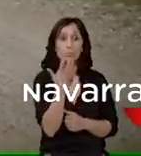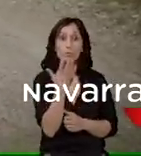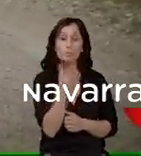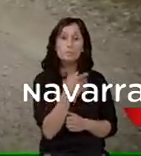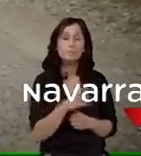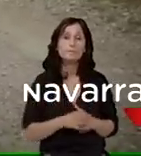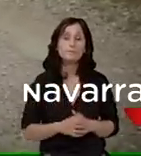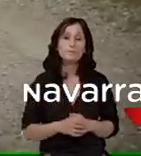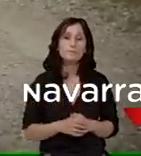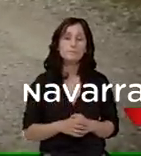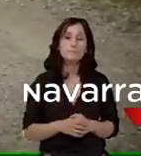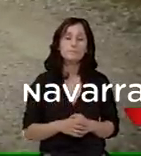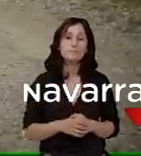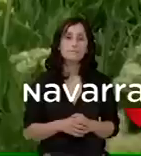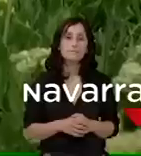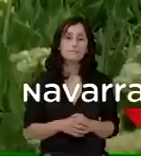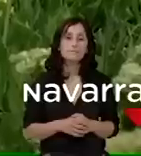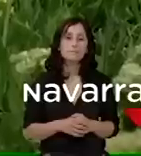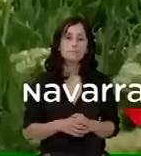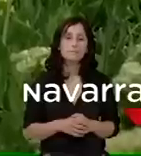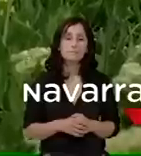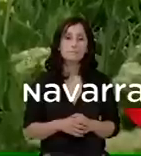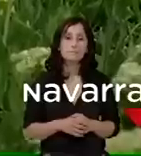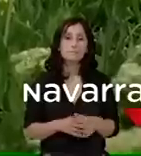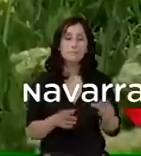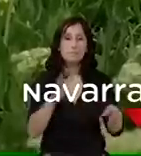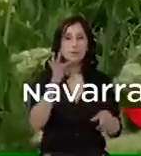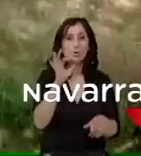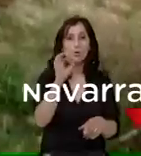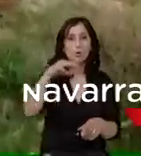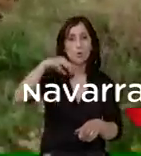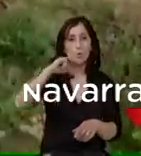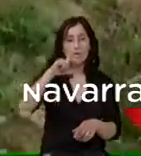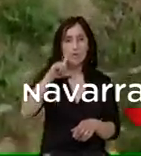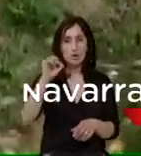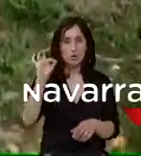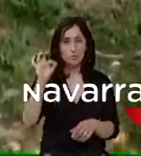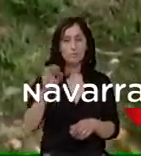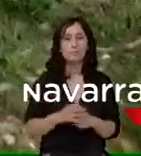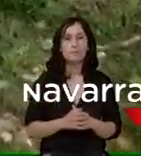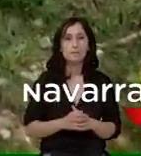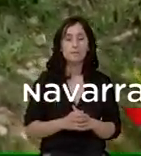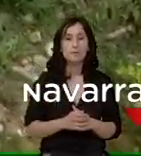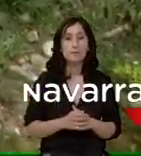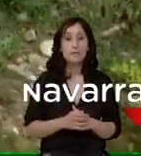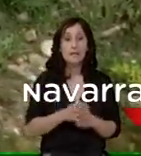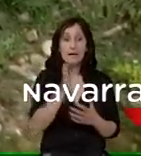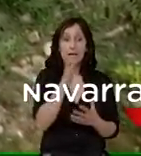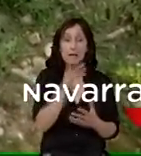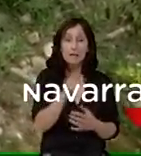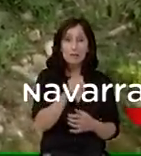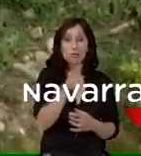aquí mismo tomillos que ahora mismo están en